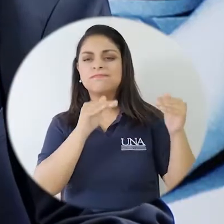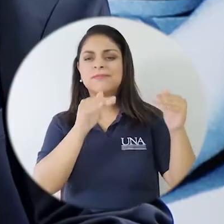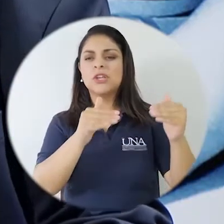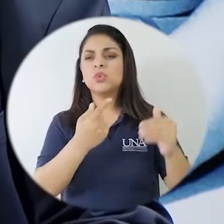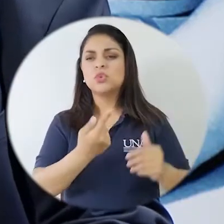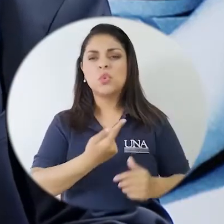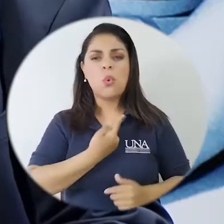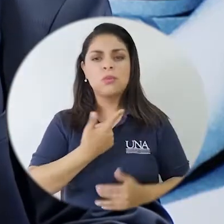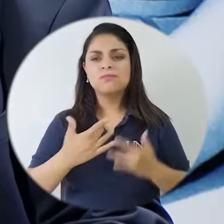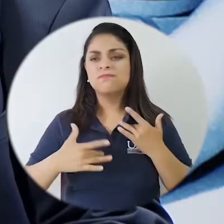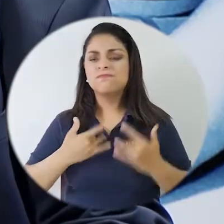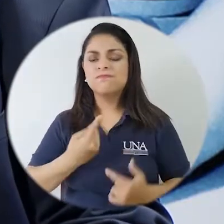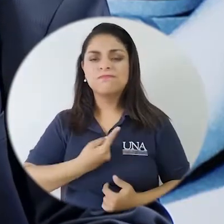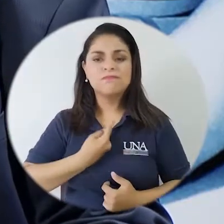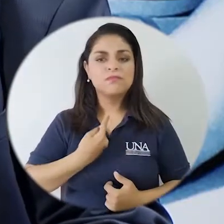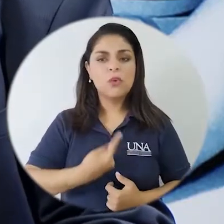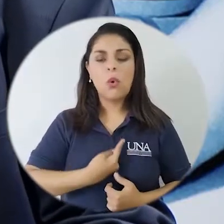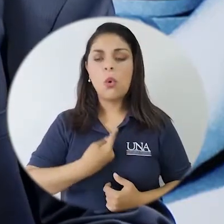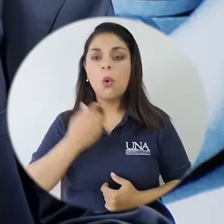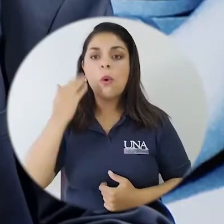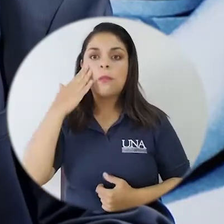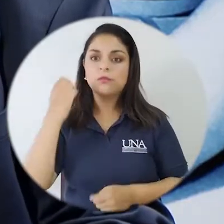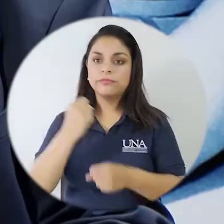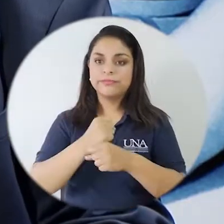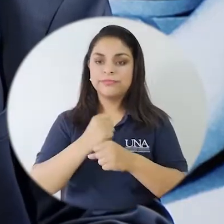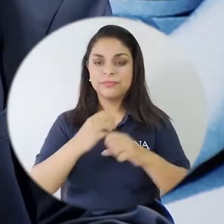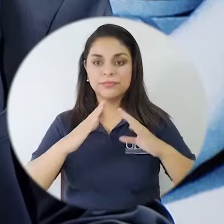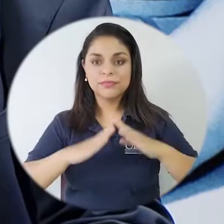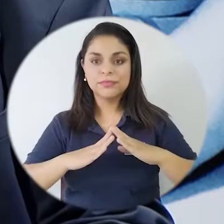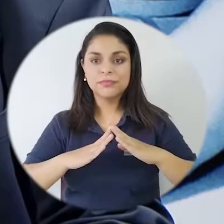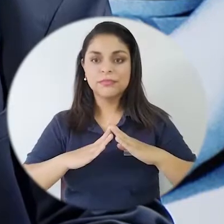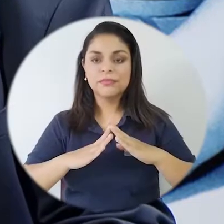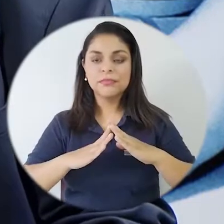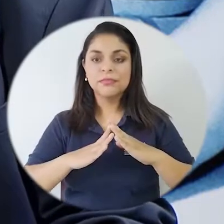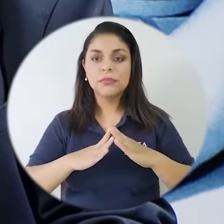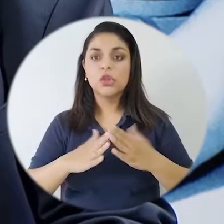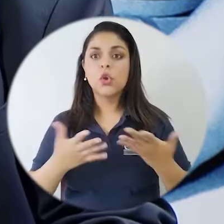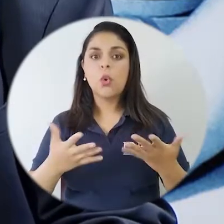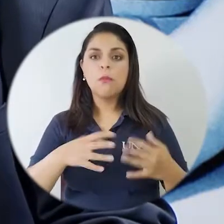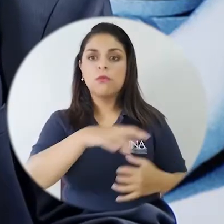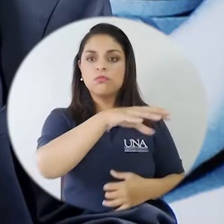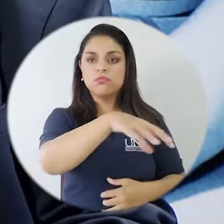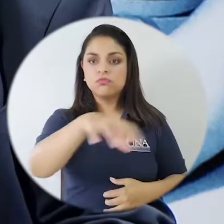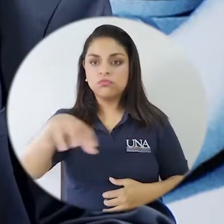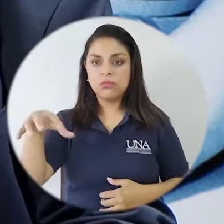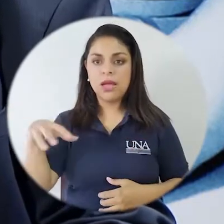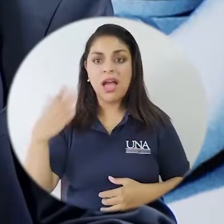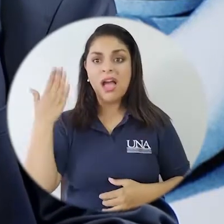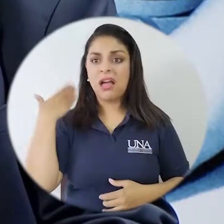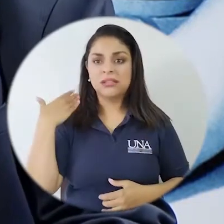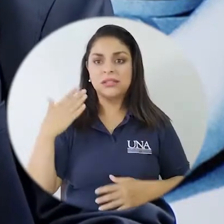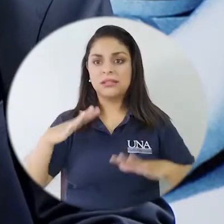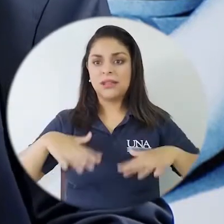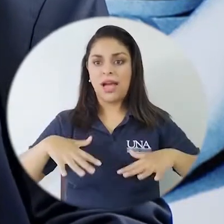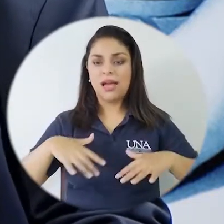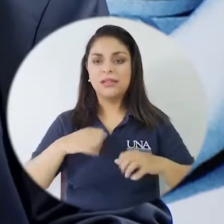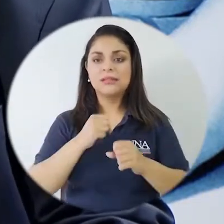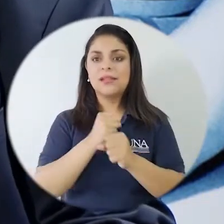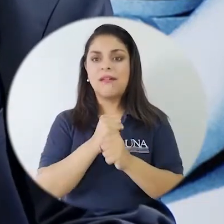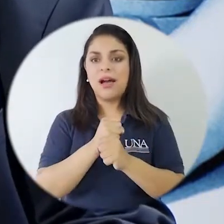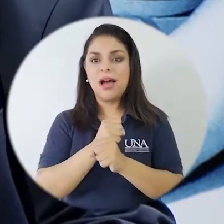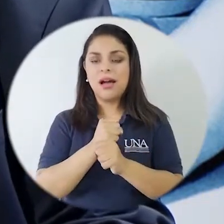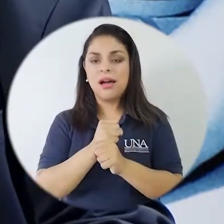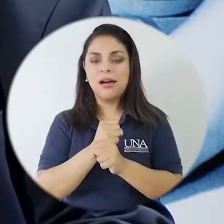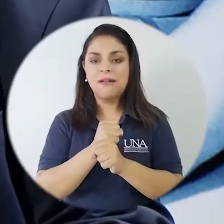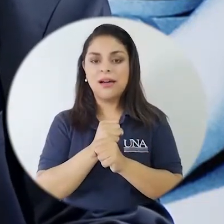altos niveles de solidaridad a partir del teletrabajo, como instancias que anteriormente no trabajaban